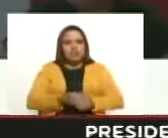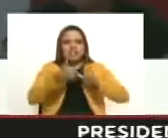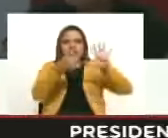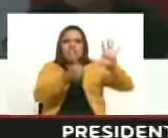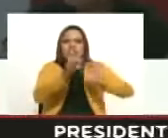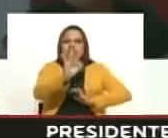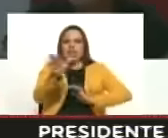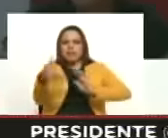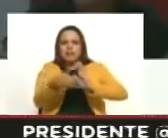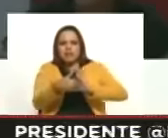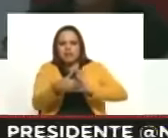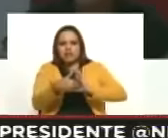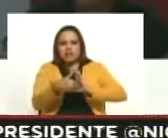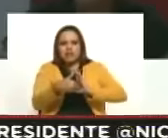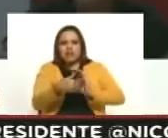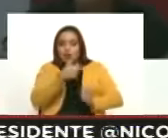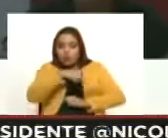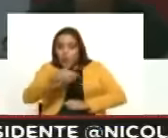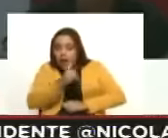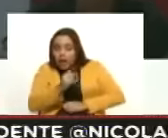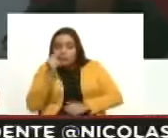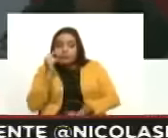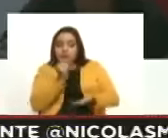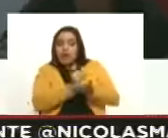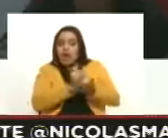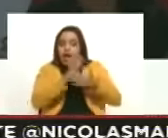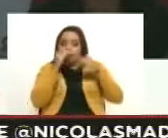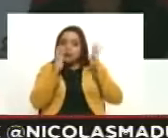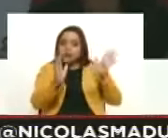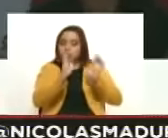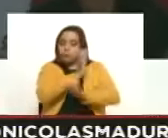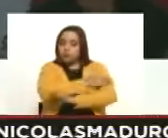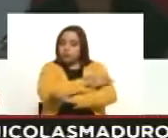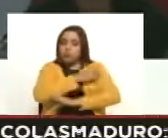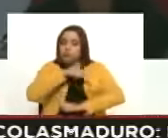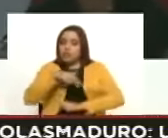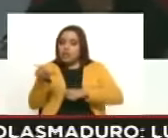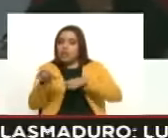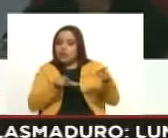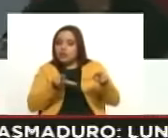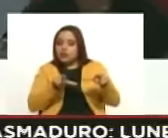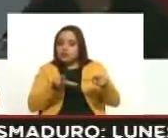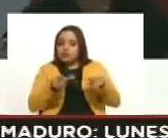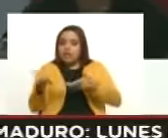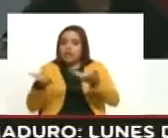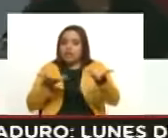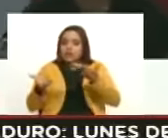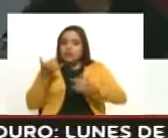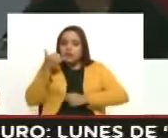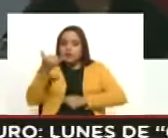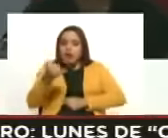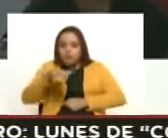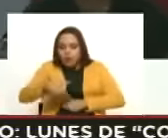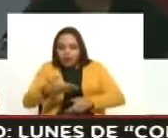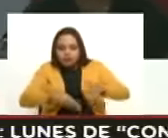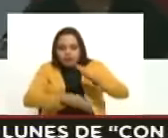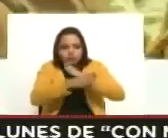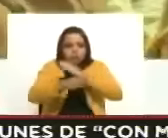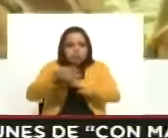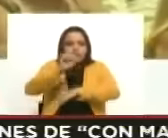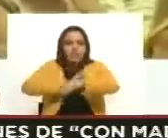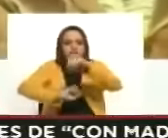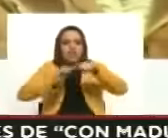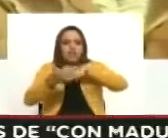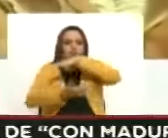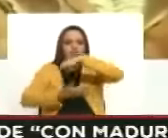63.000 escuálidos vamos a tener listos a la orden de una llamada para salir a defender la